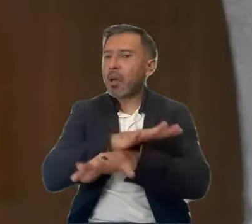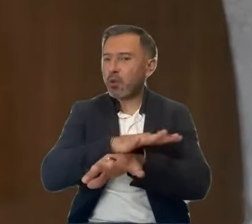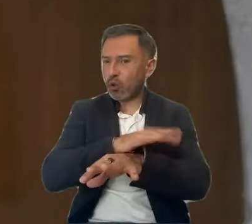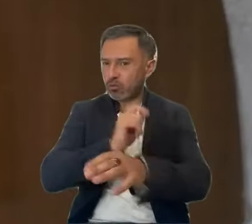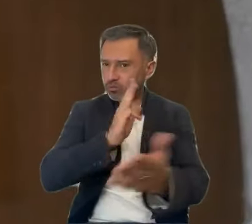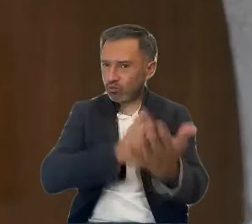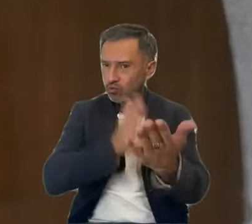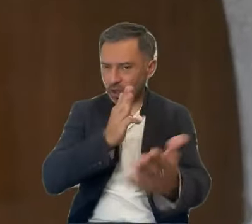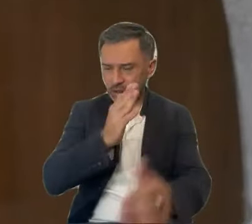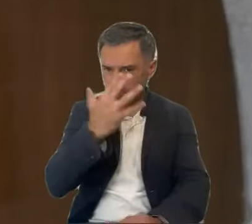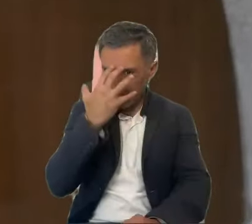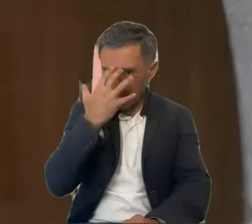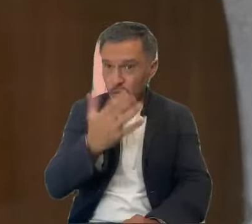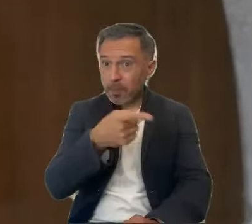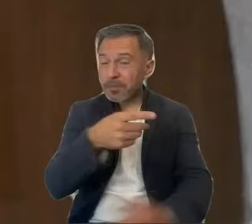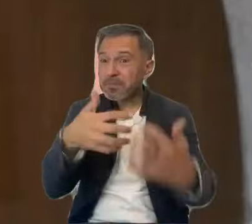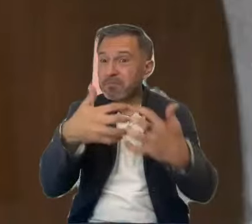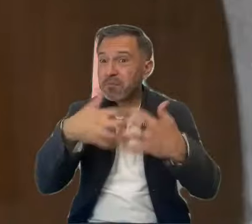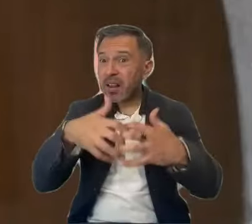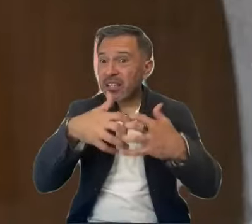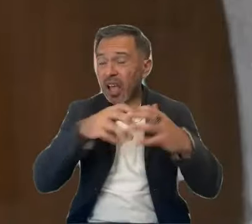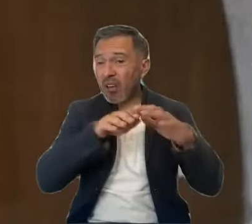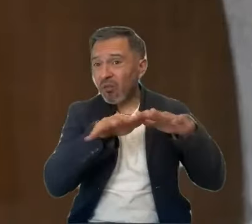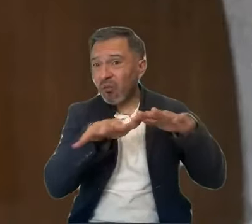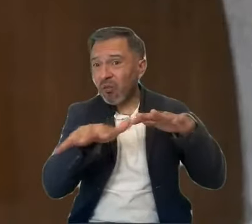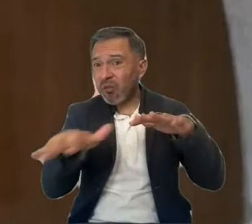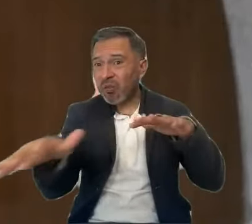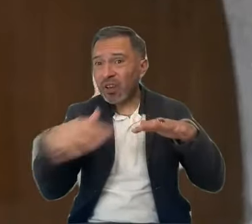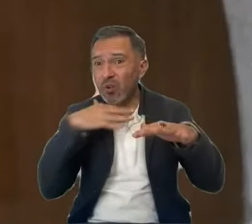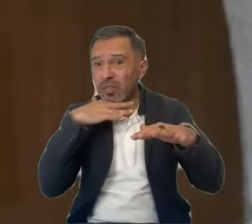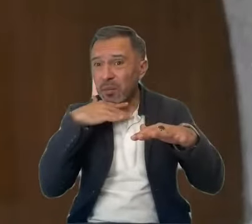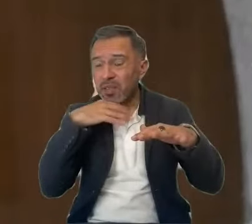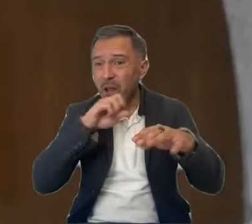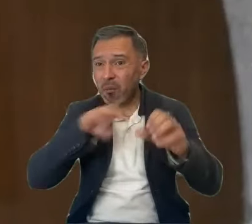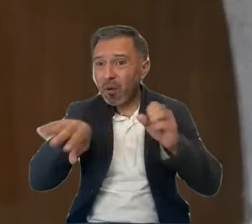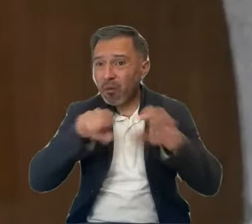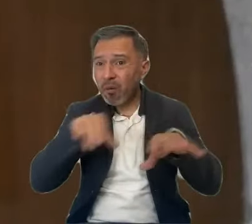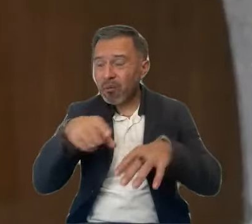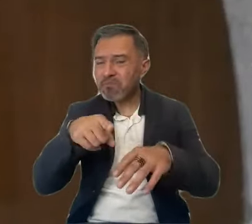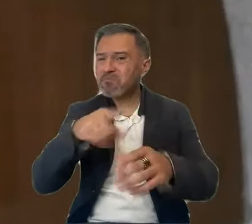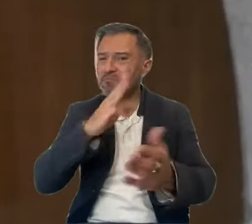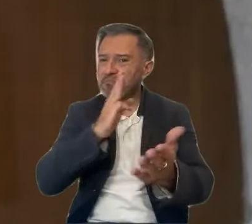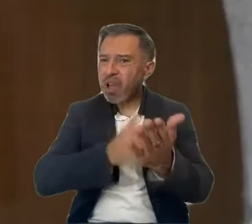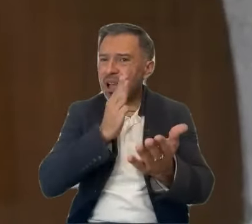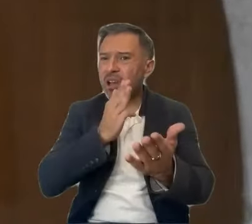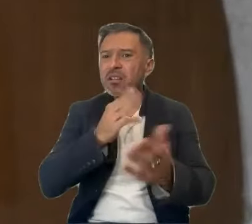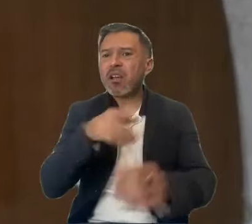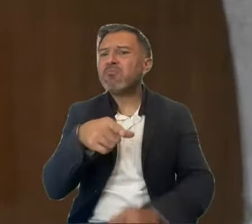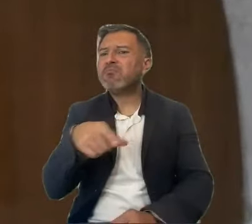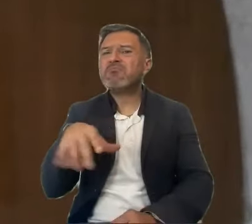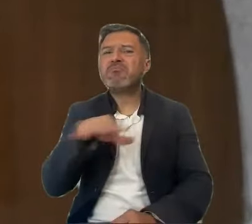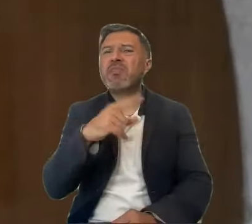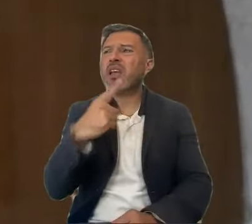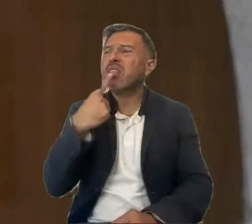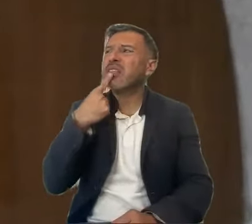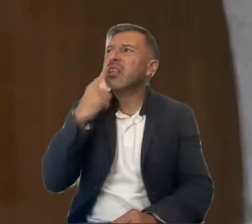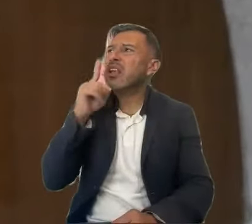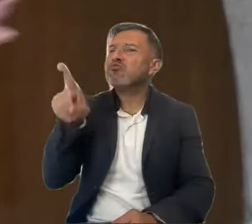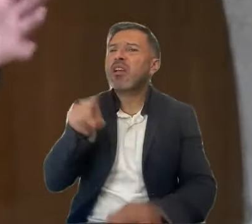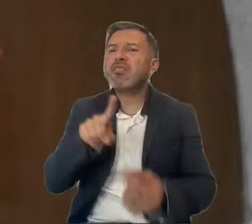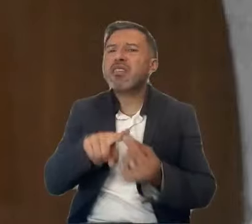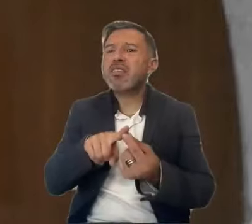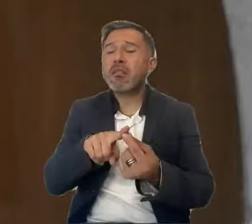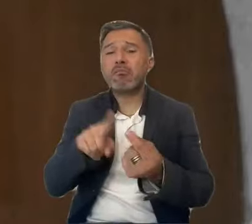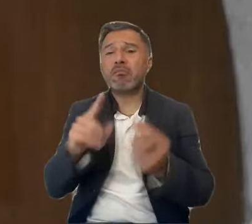contamina, tendrá que pagar. ¿Y saben quién puede denunciar? Cualquier vecino del lugar. Cualquiera que viva a